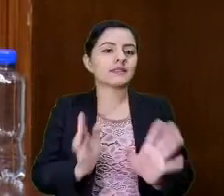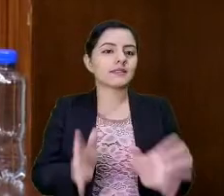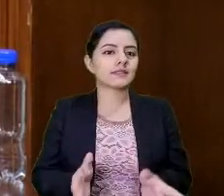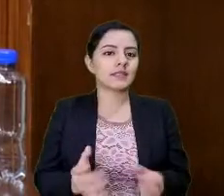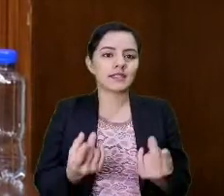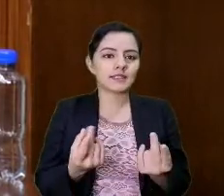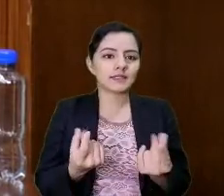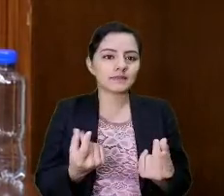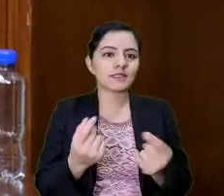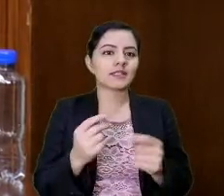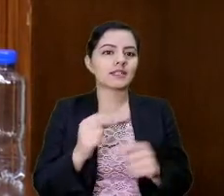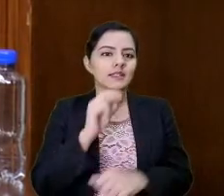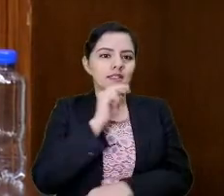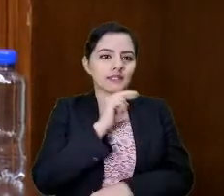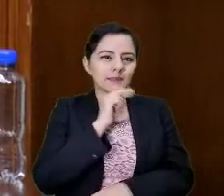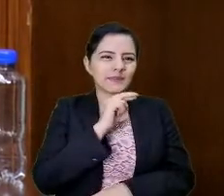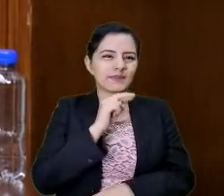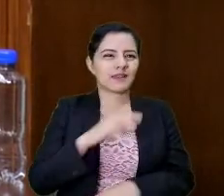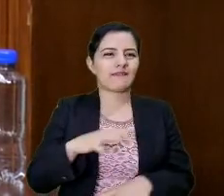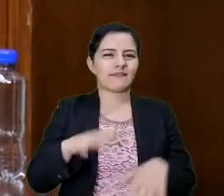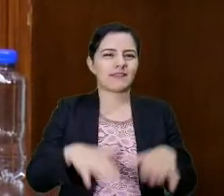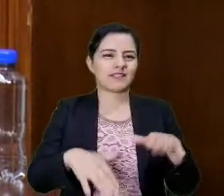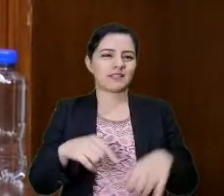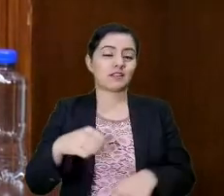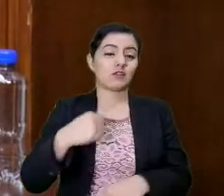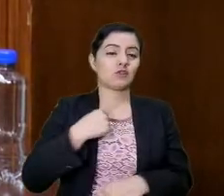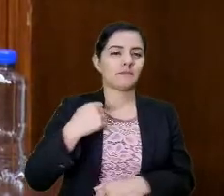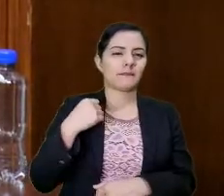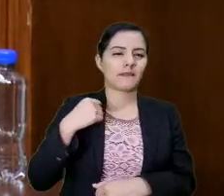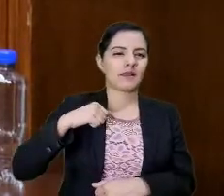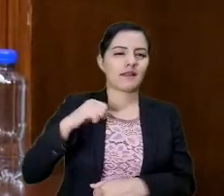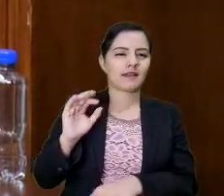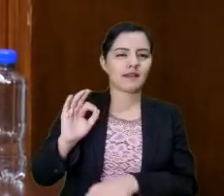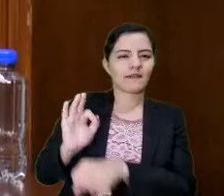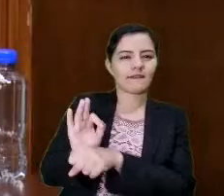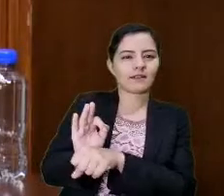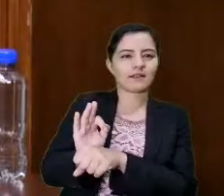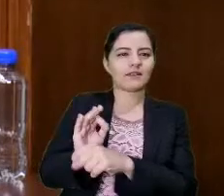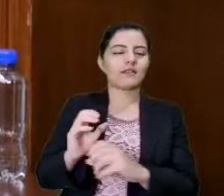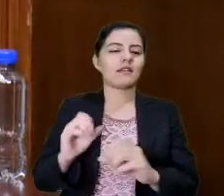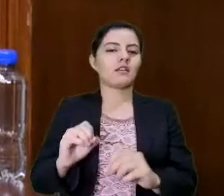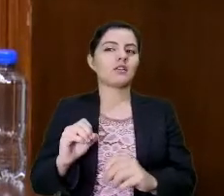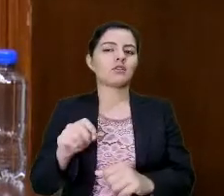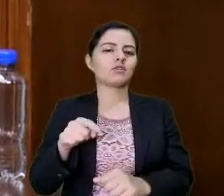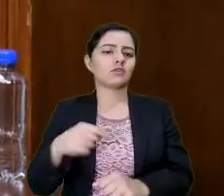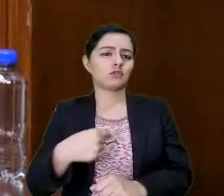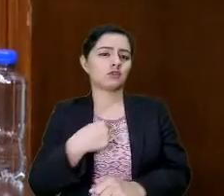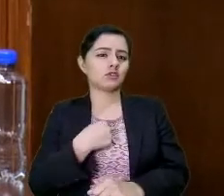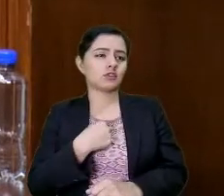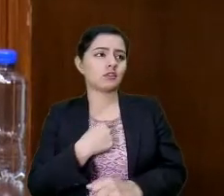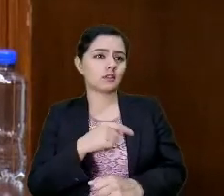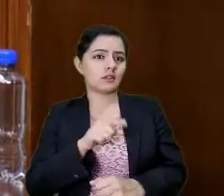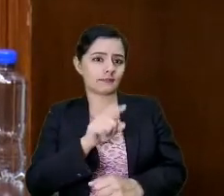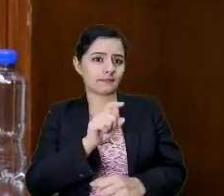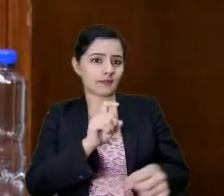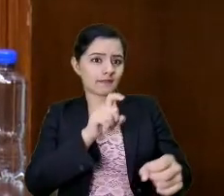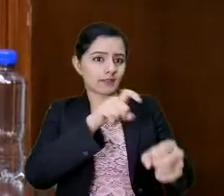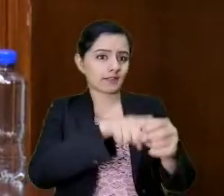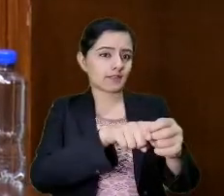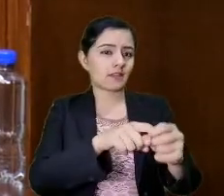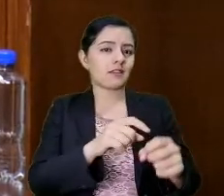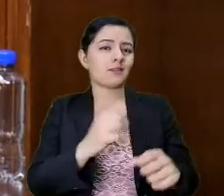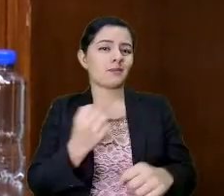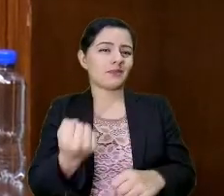Mucho nepotismo, mucho influyentismo, mucho tráfico de influencias, muchos